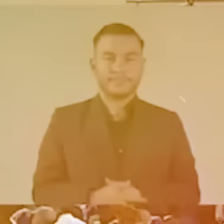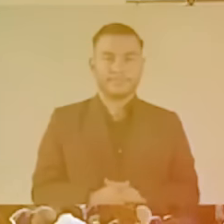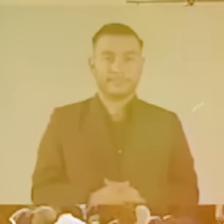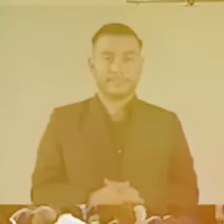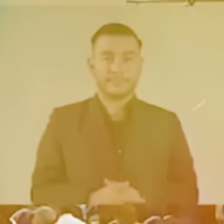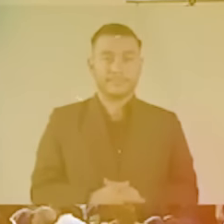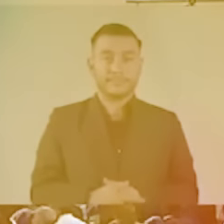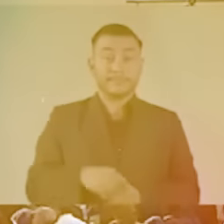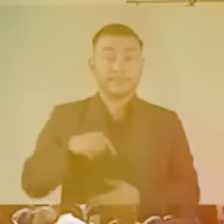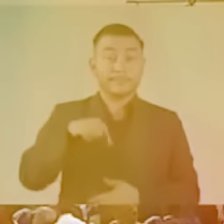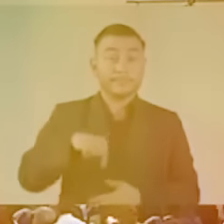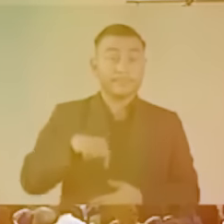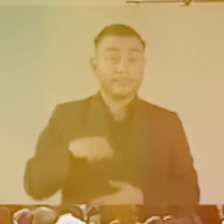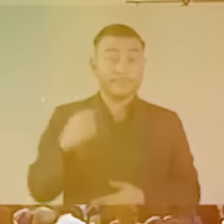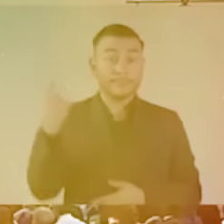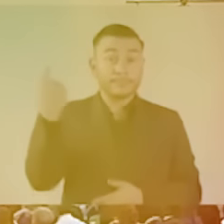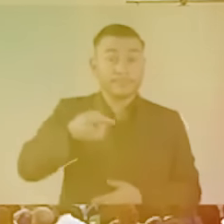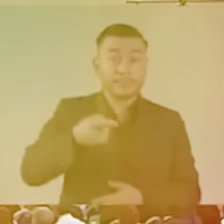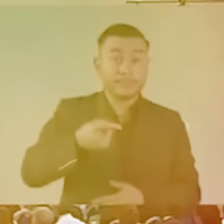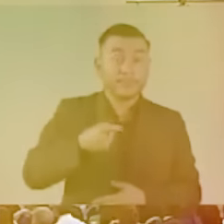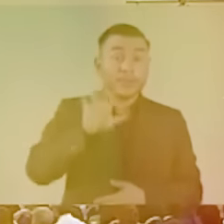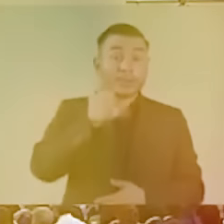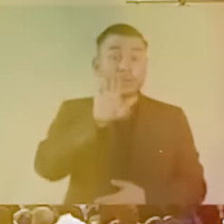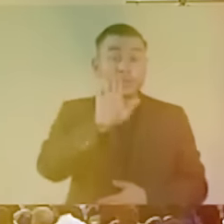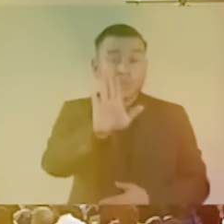Este no es mi gabinete, este es su gabinete.